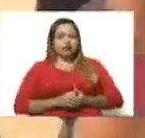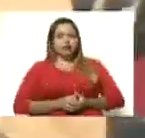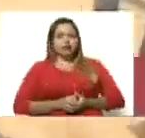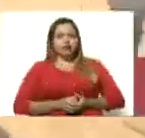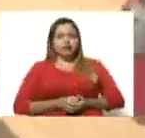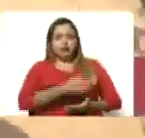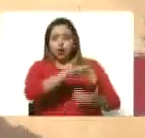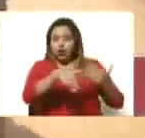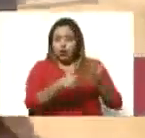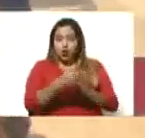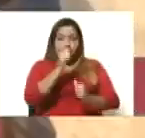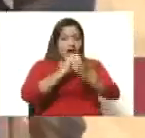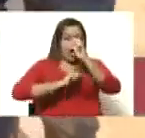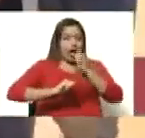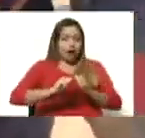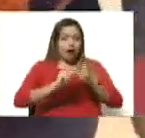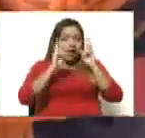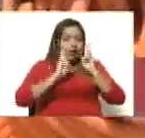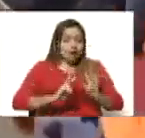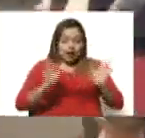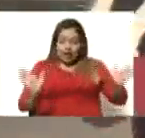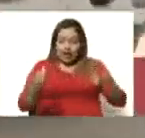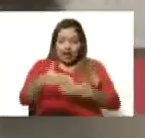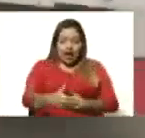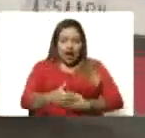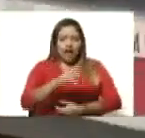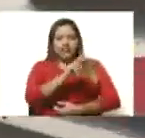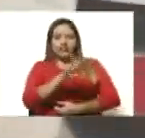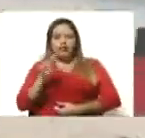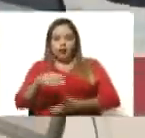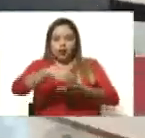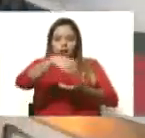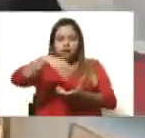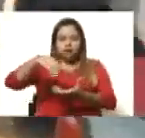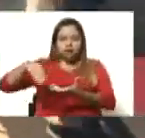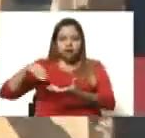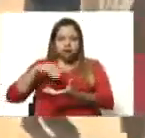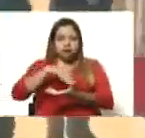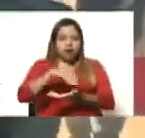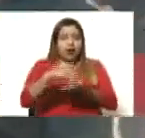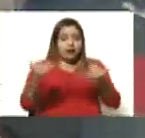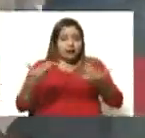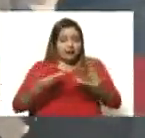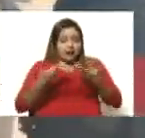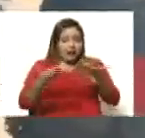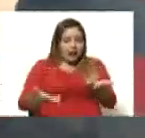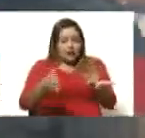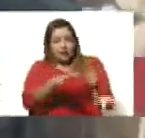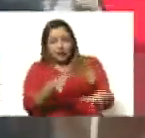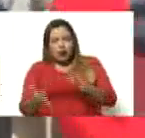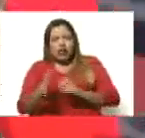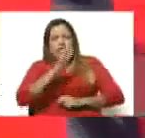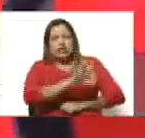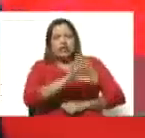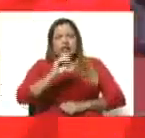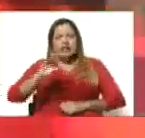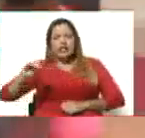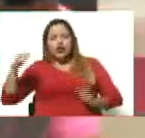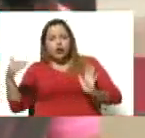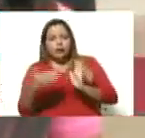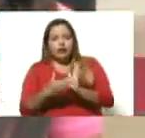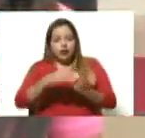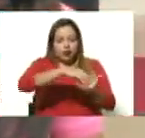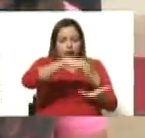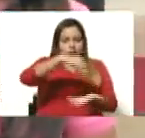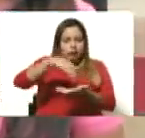en todo lo que es agua mineral, en caja de 24 unidades, hemos entregado aproximadamente 500.000 envases